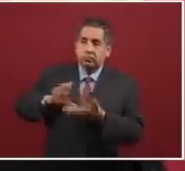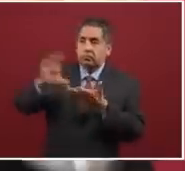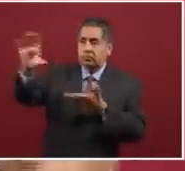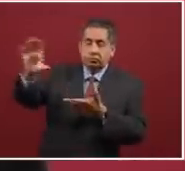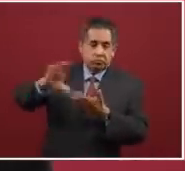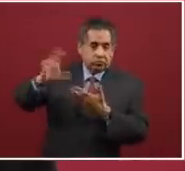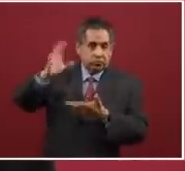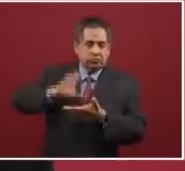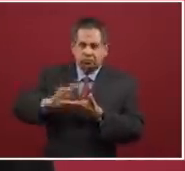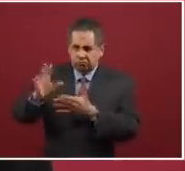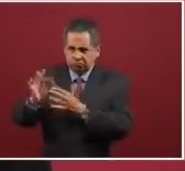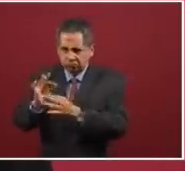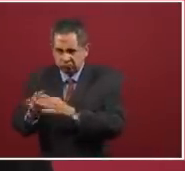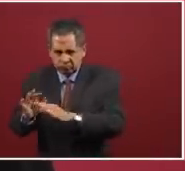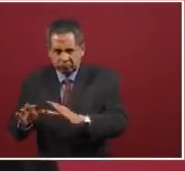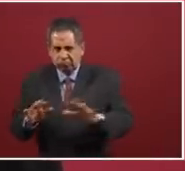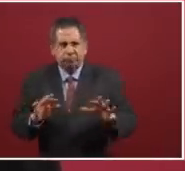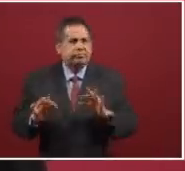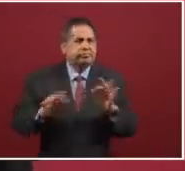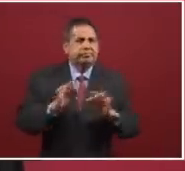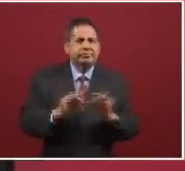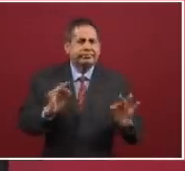estaban ahí como